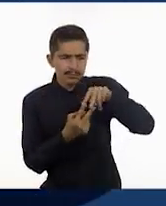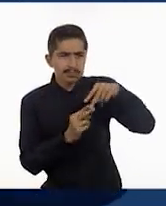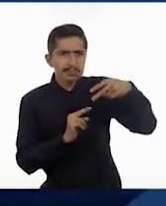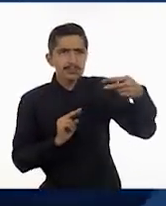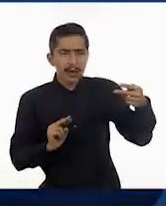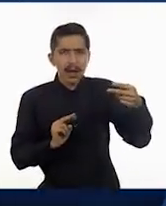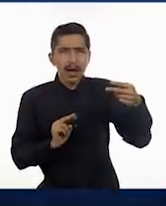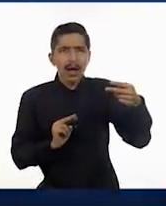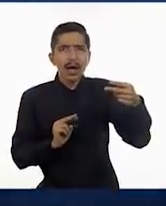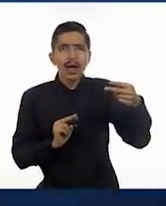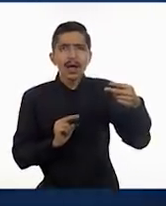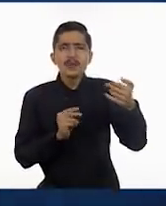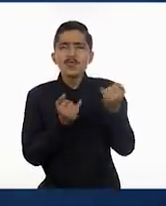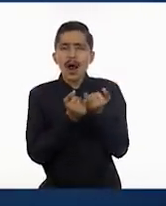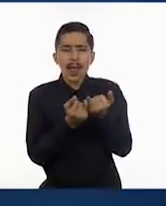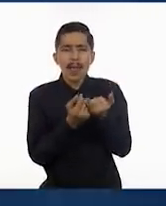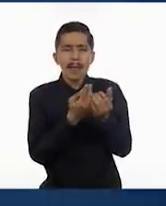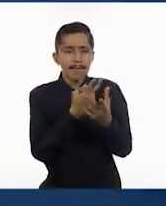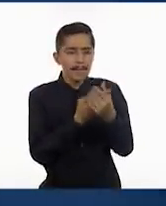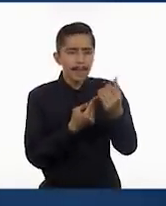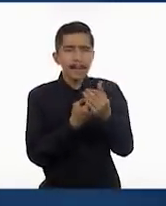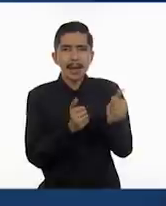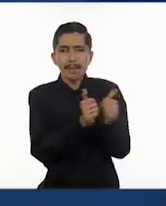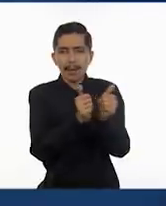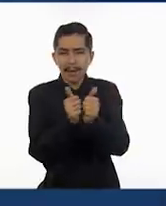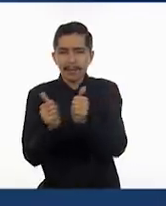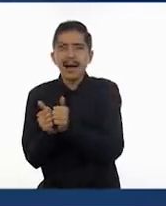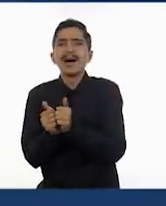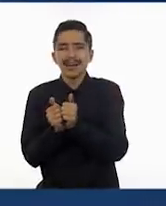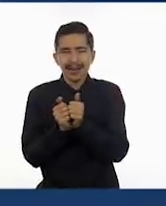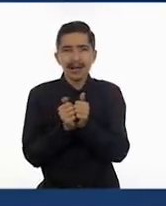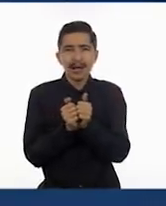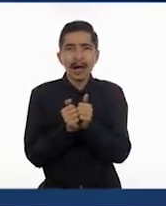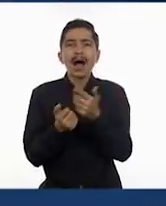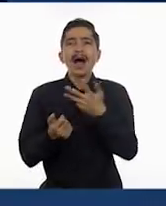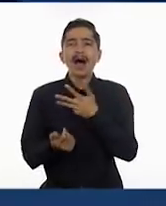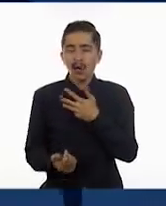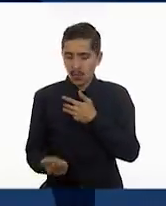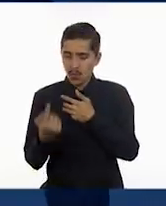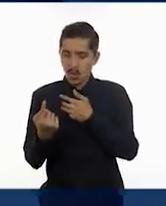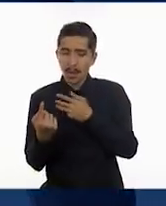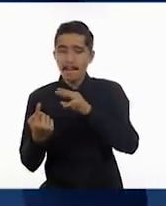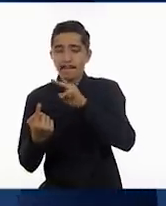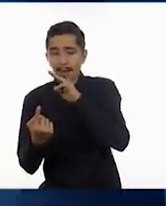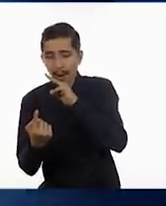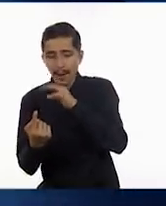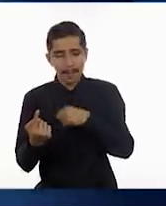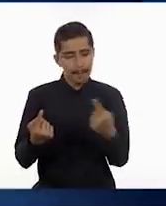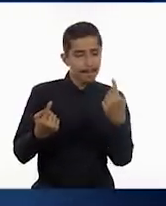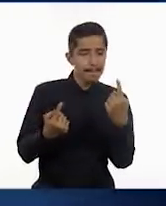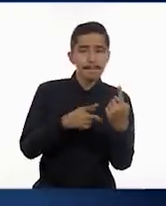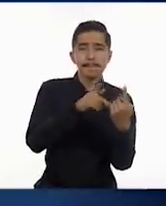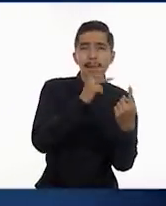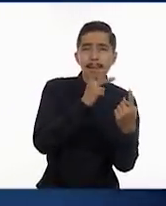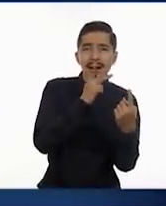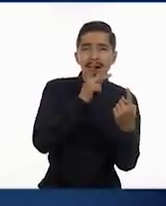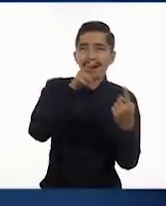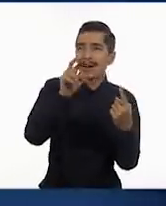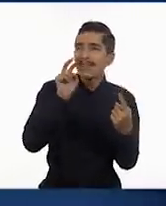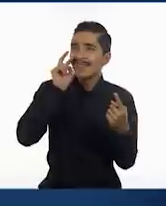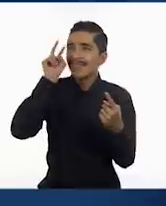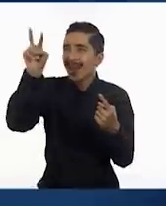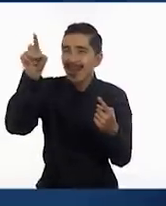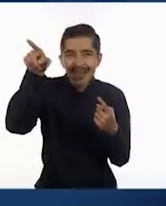por pares. Y en cada par hay un cromosoma de la madre y uno del padre, que son muy similares y pueden ver ahí cada